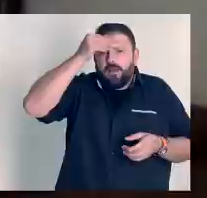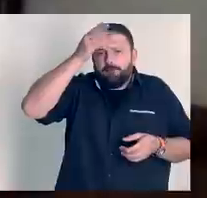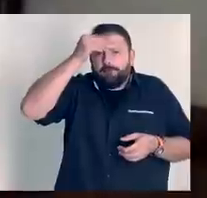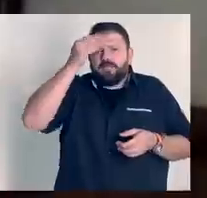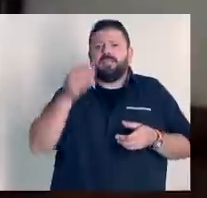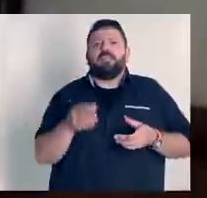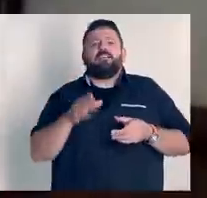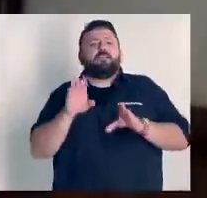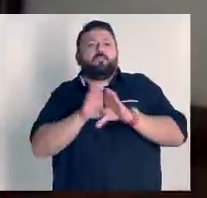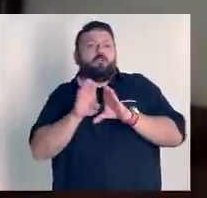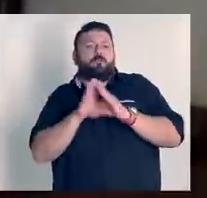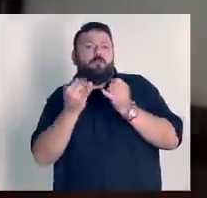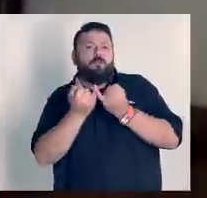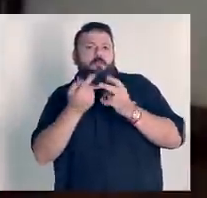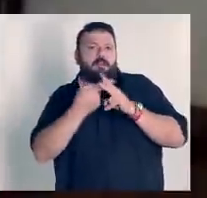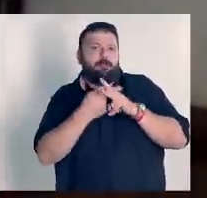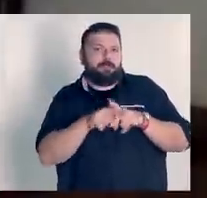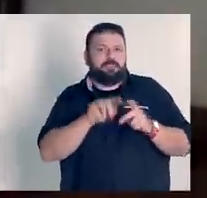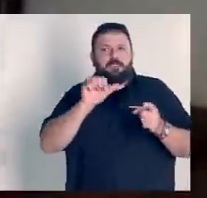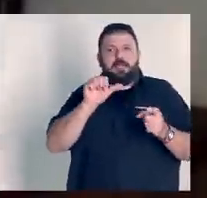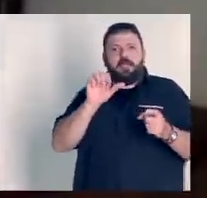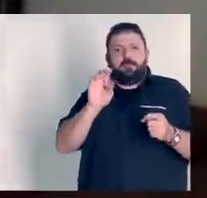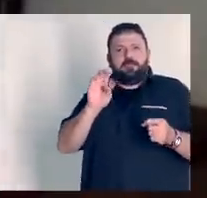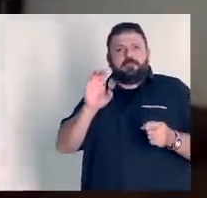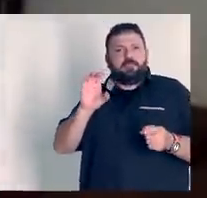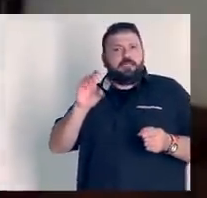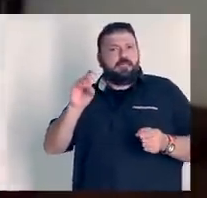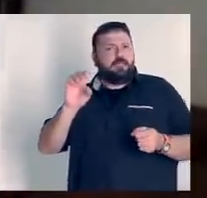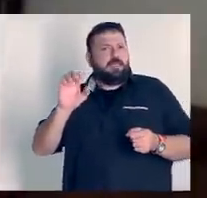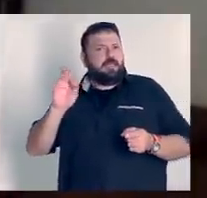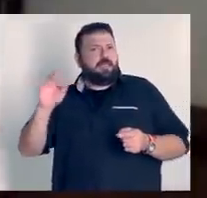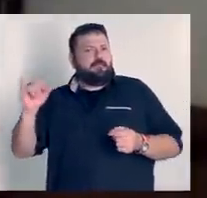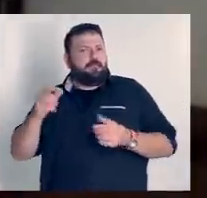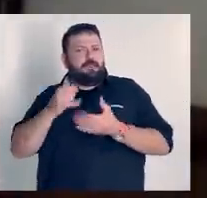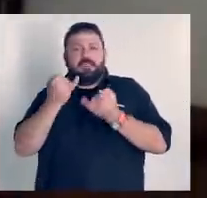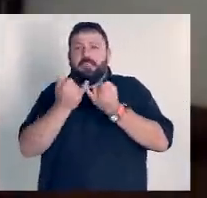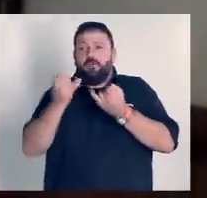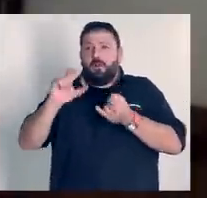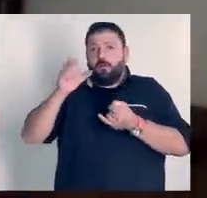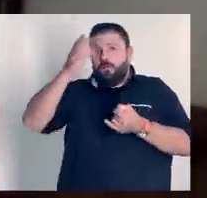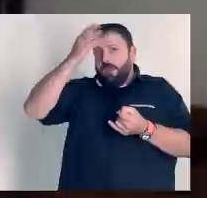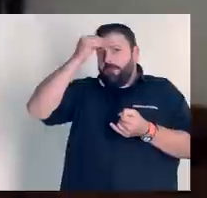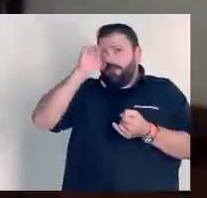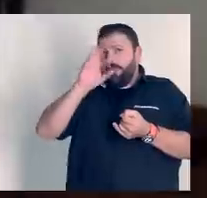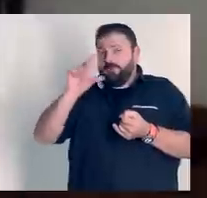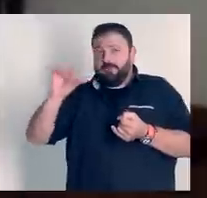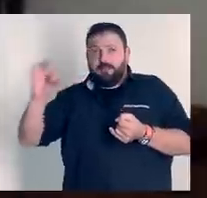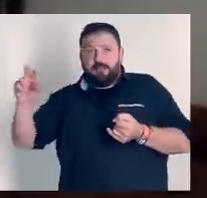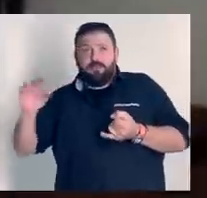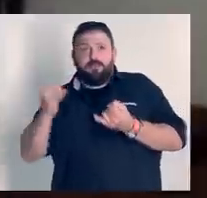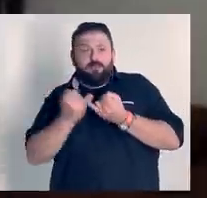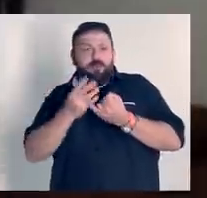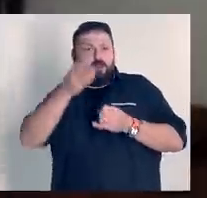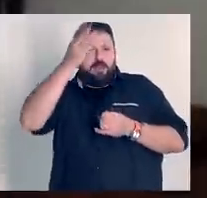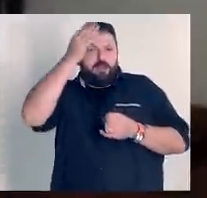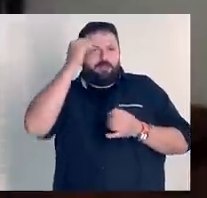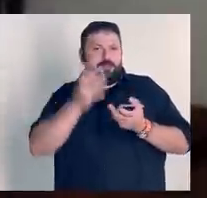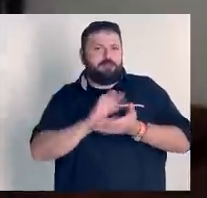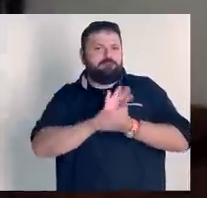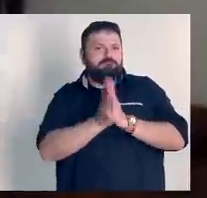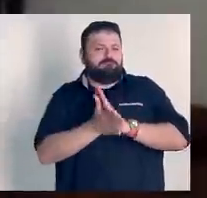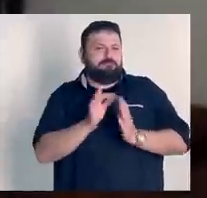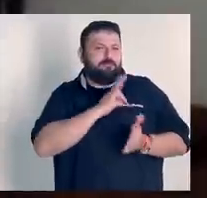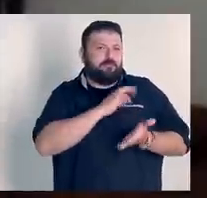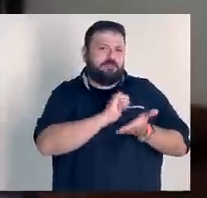el abecedario, y que eso te va a permitir aprender a leer y escribir. Y que cuando tú te aprendes las vocales y el abecedario, eres capaz de leer todos